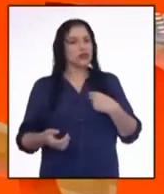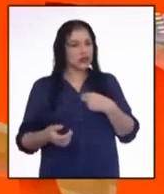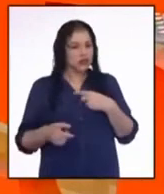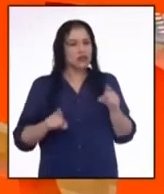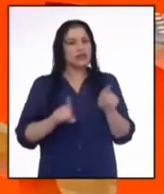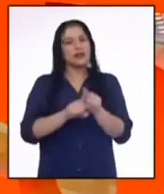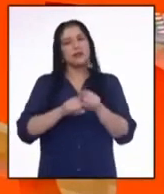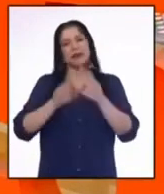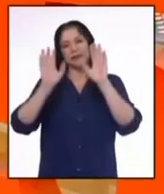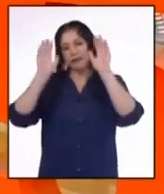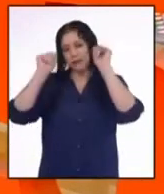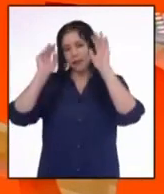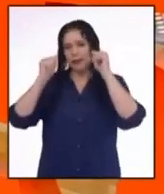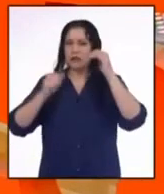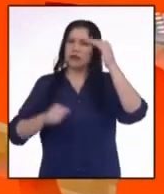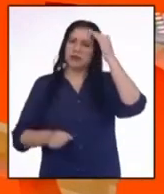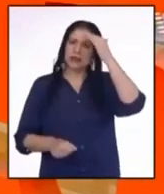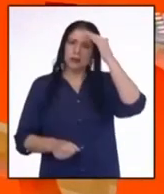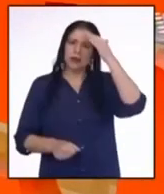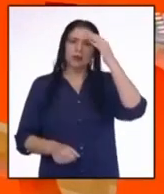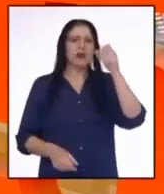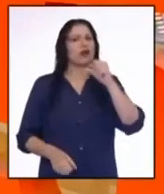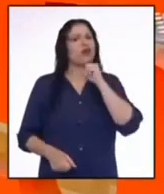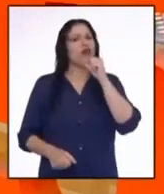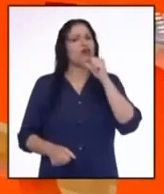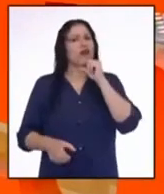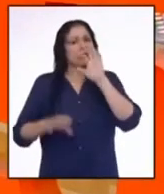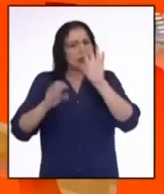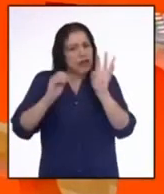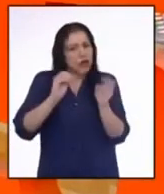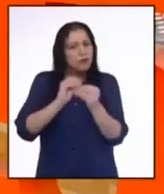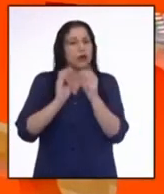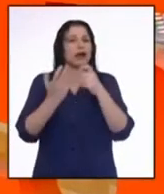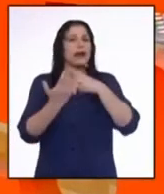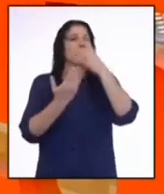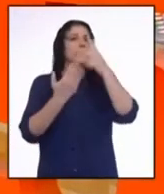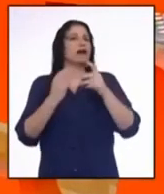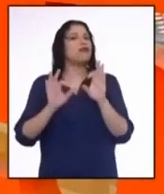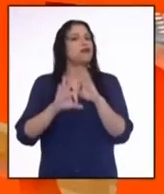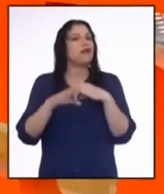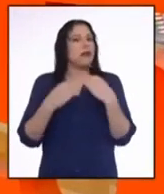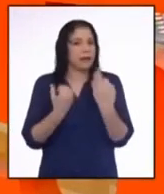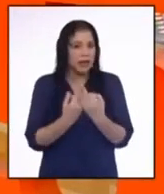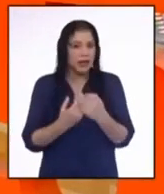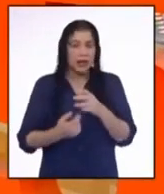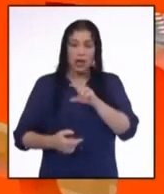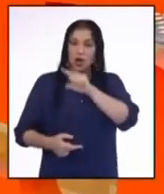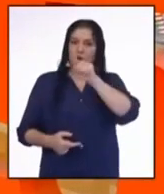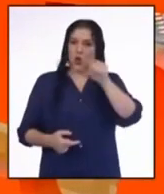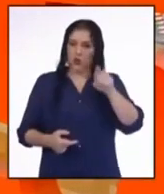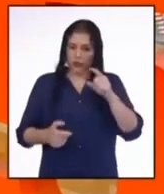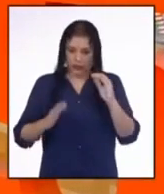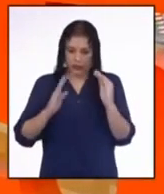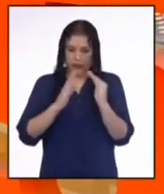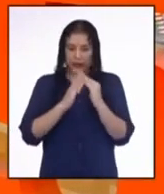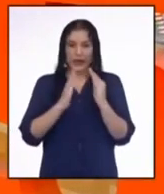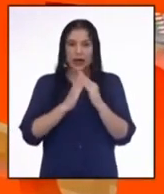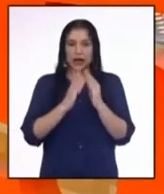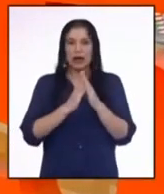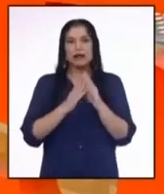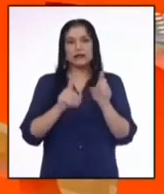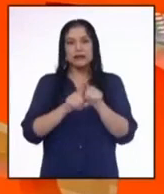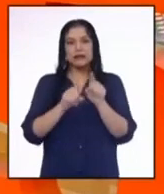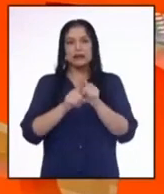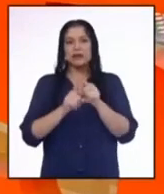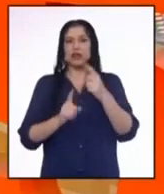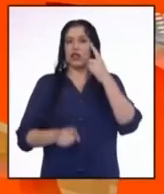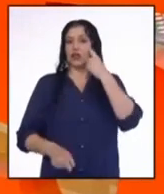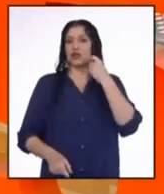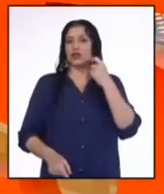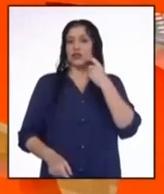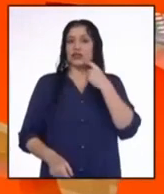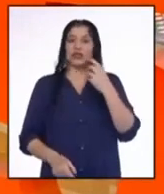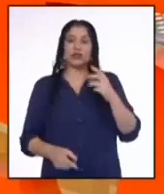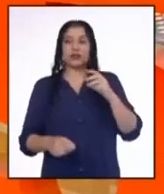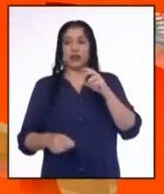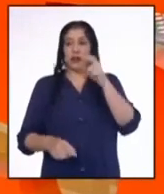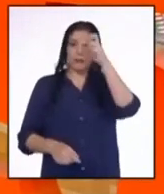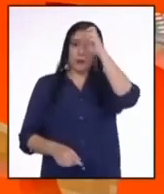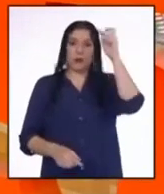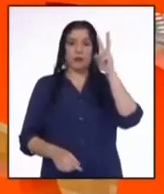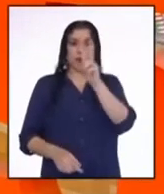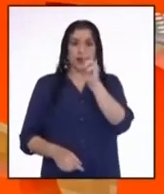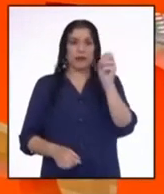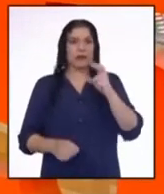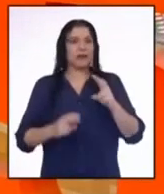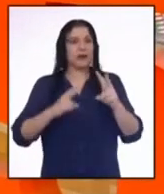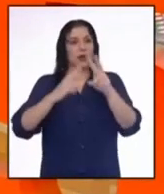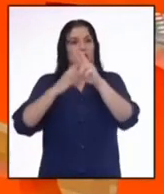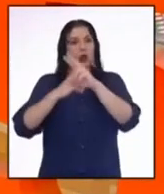también nos toca despedirnos sabiendo que aún nos falta incorporar en nuestro plan familiar. Ustedes desde casa, chicas y chicos de la promo 2020, a